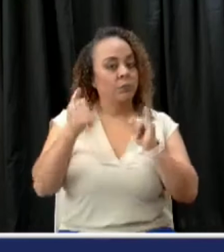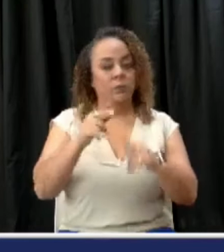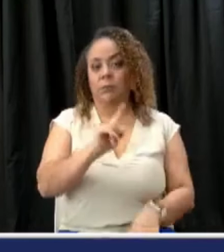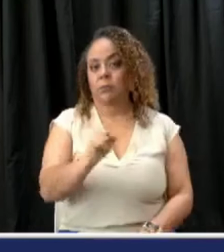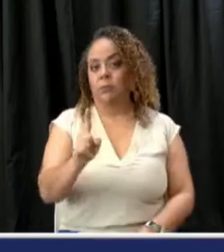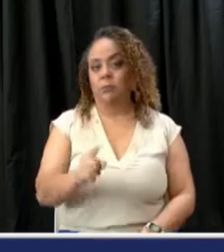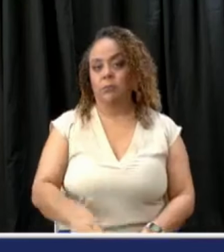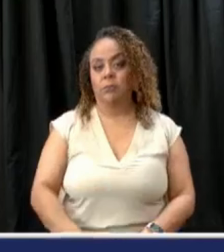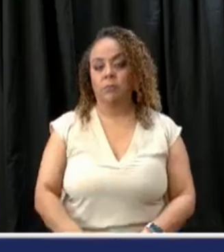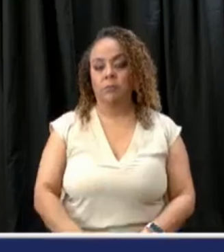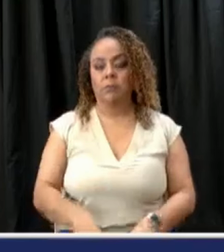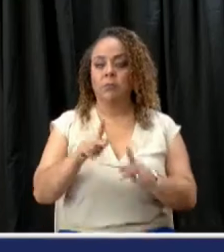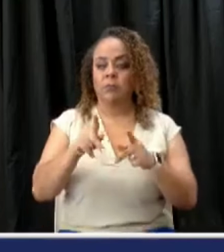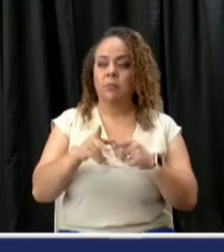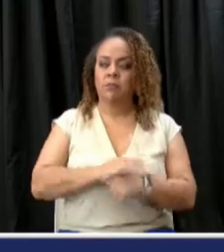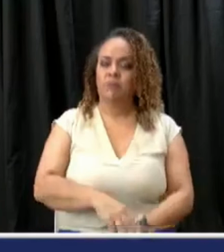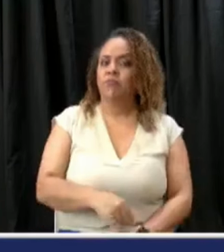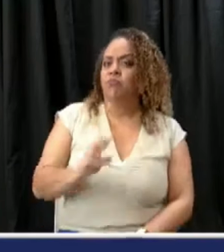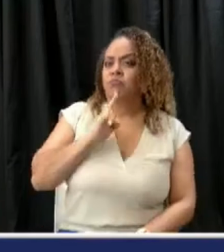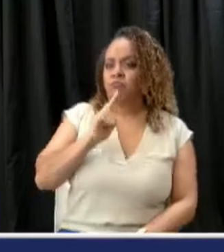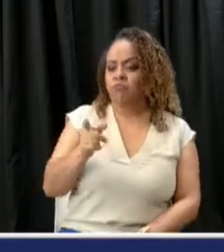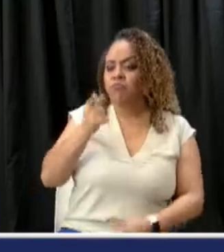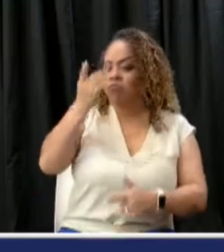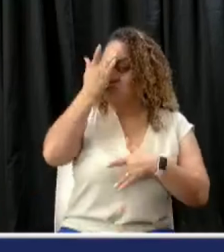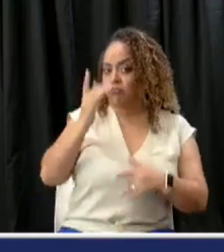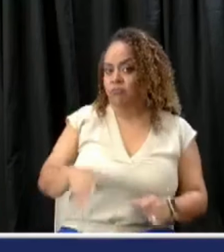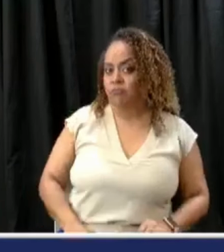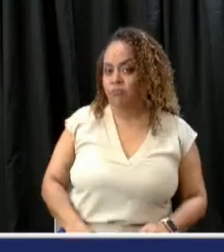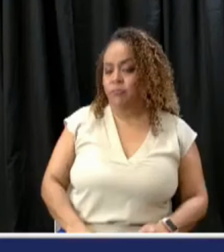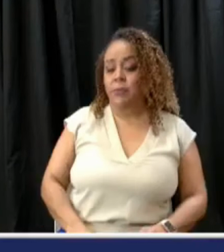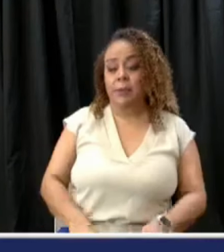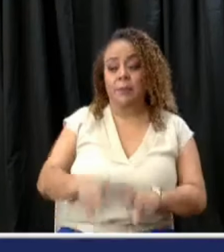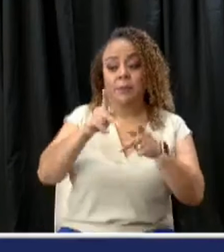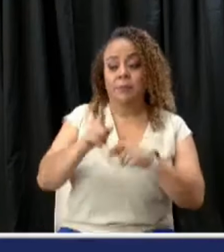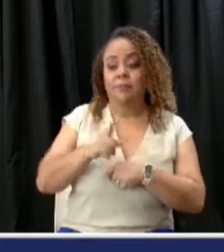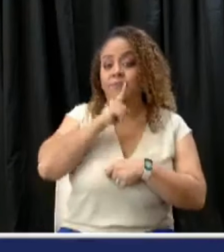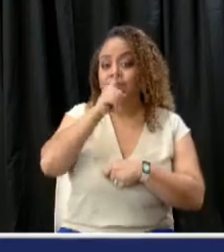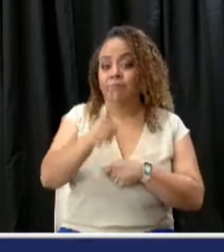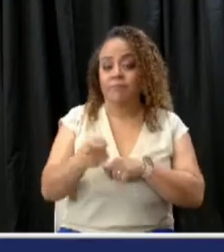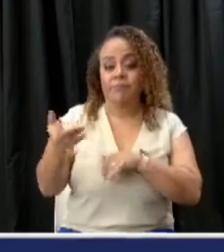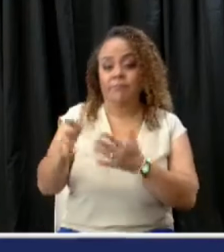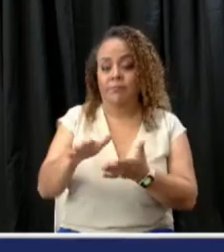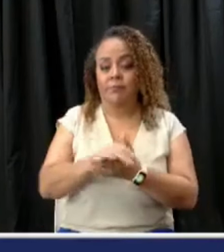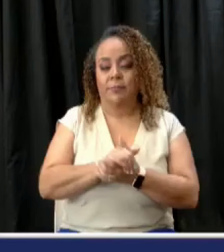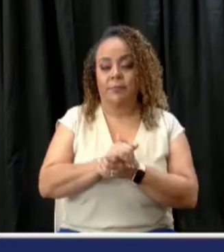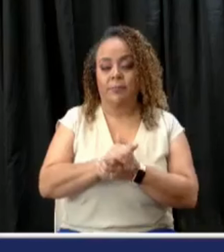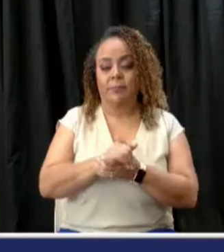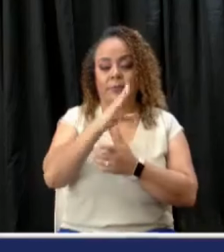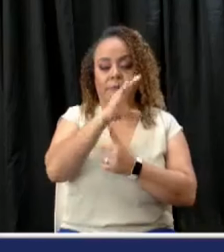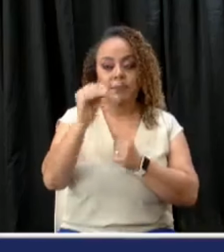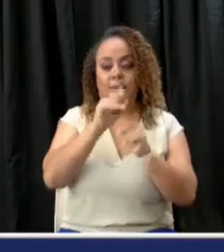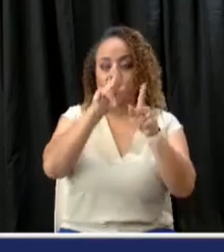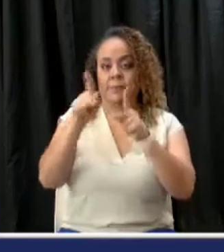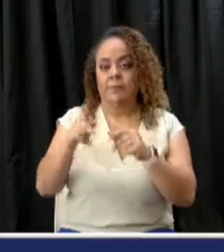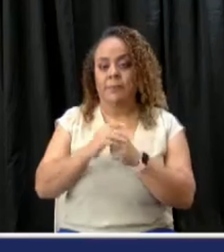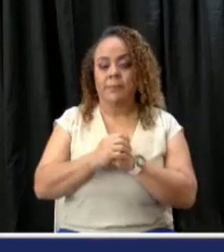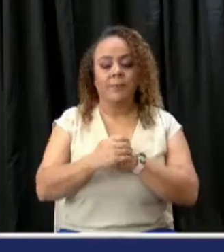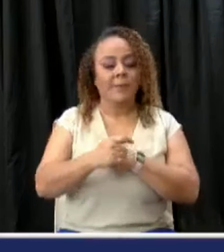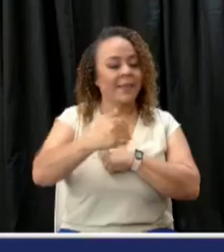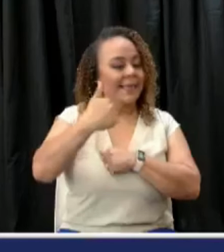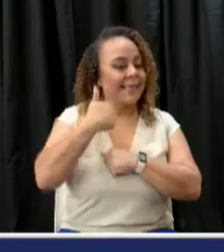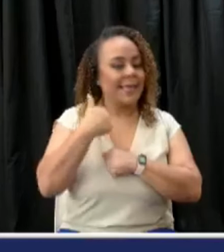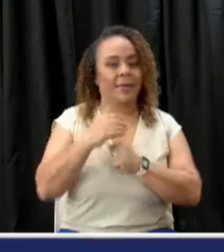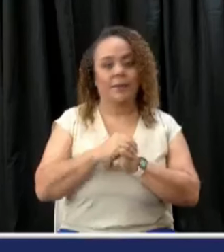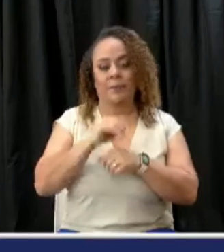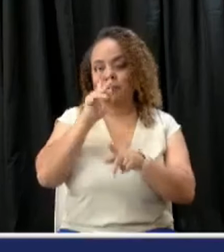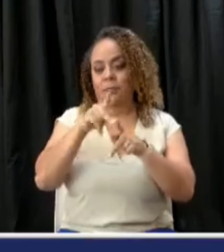jugando, ¿verdad? La gente verdaderamente se está enfermando, la gente verdaderamente está muriendo, uh-huh. y la gente tiene, la